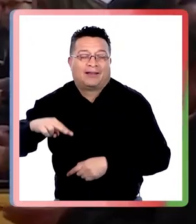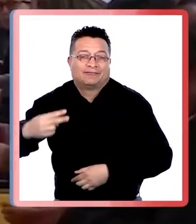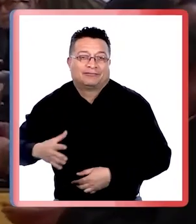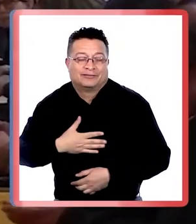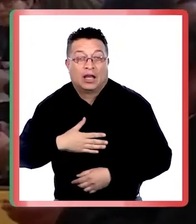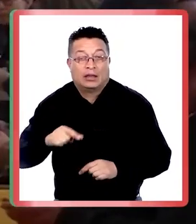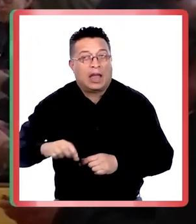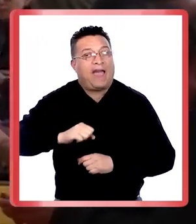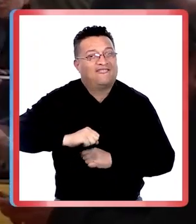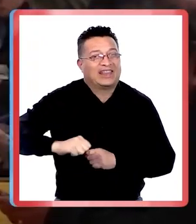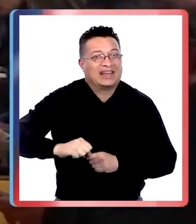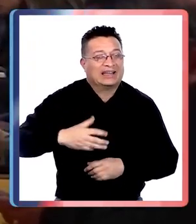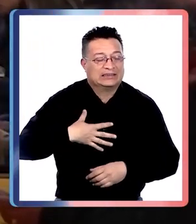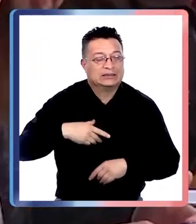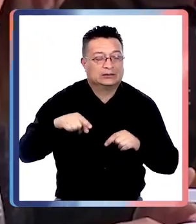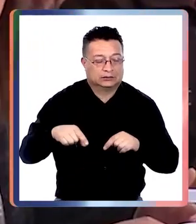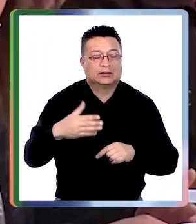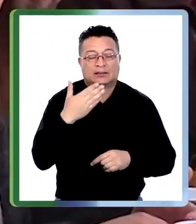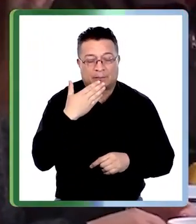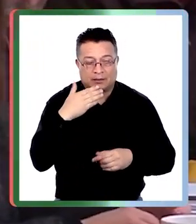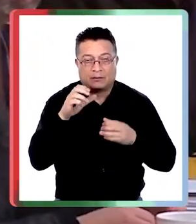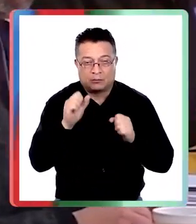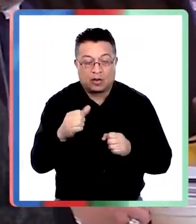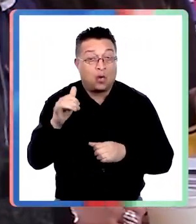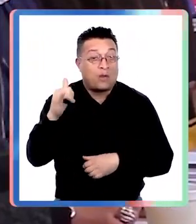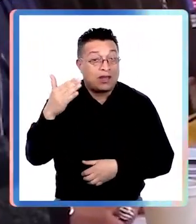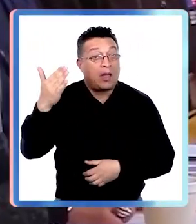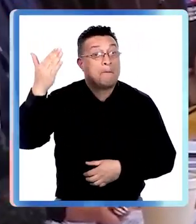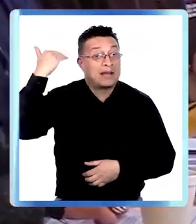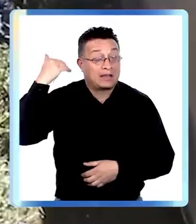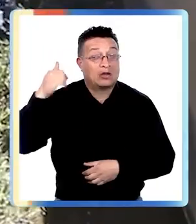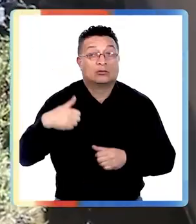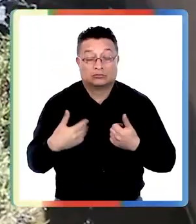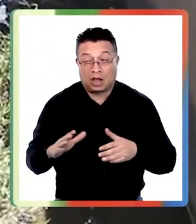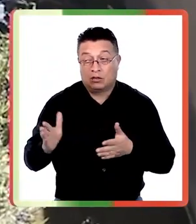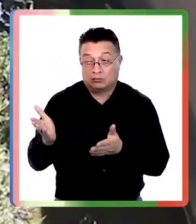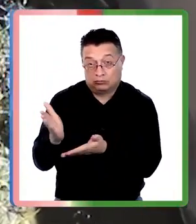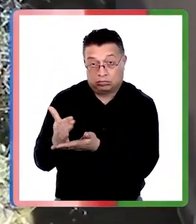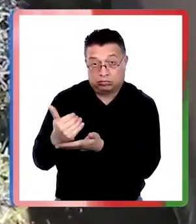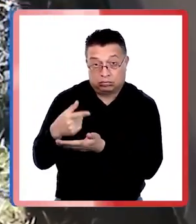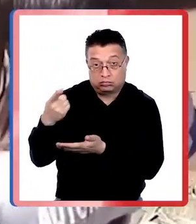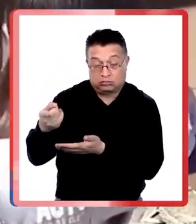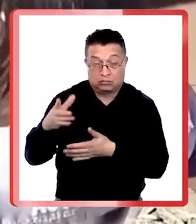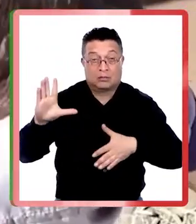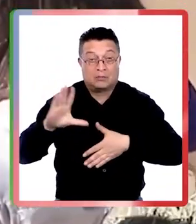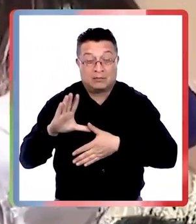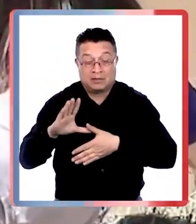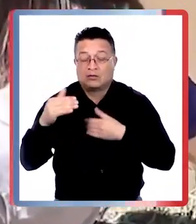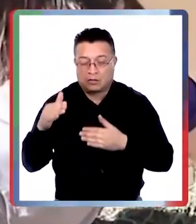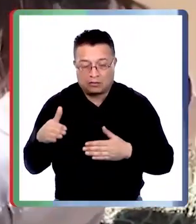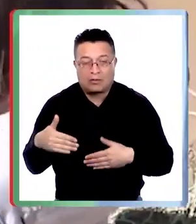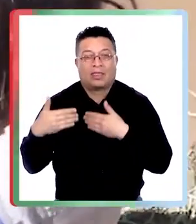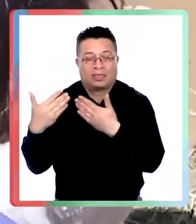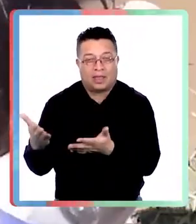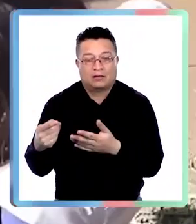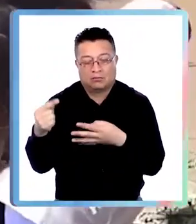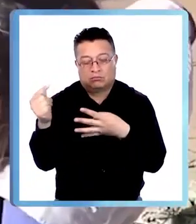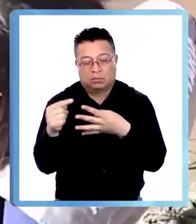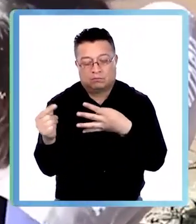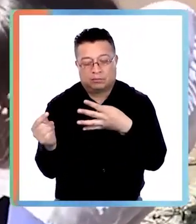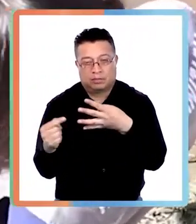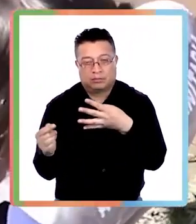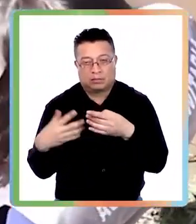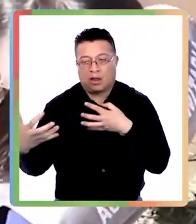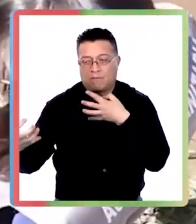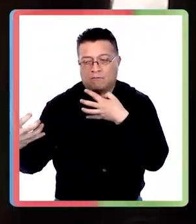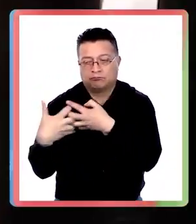reunimos también el jueves pasado con los organizadores de Panamericana y le entregamos una serie de antecedentes, cruzamos información y llegamos a